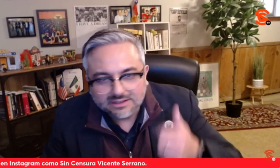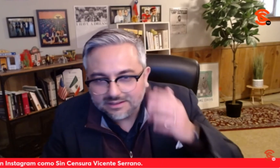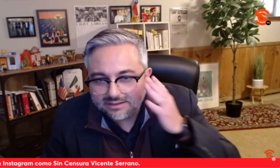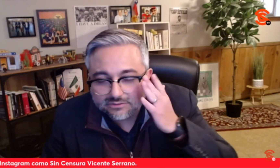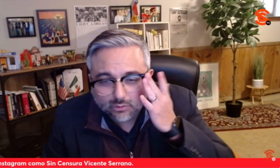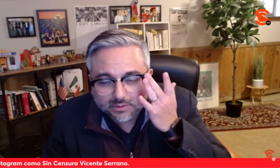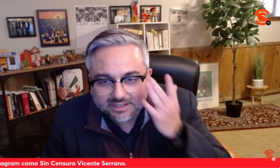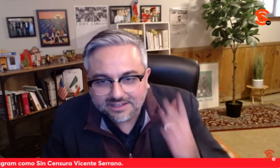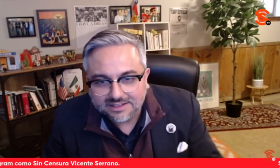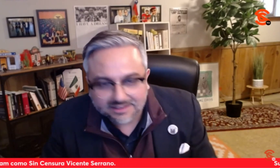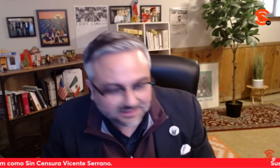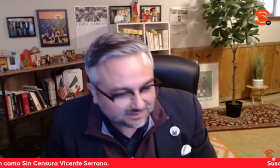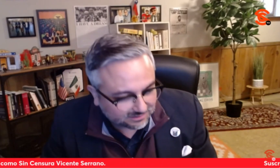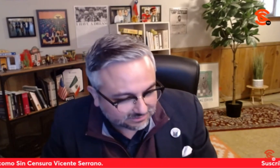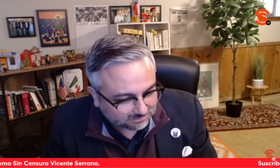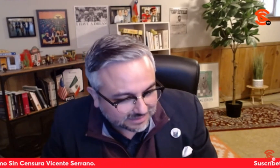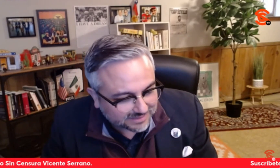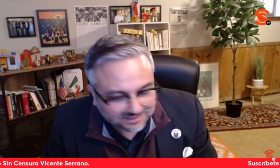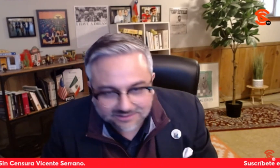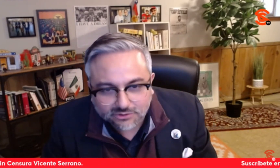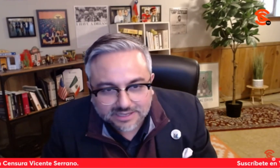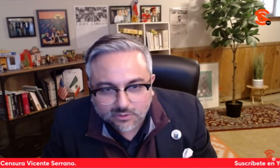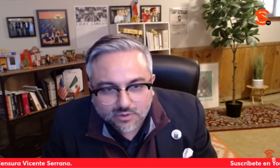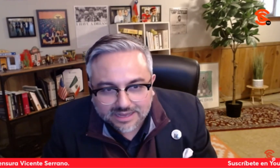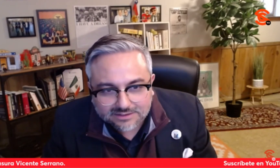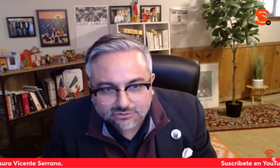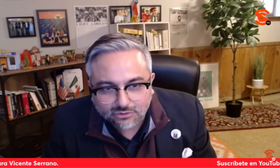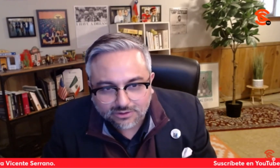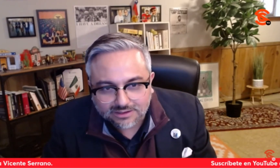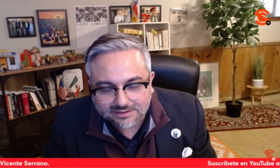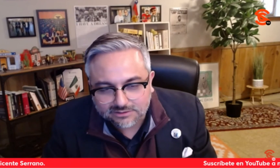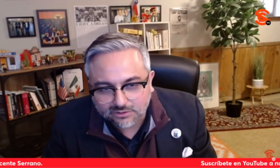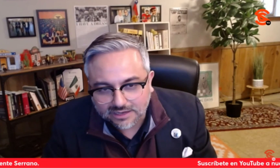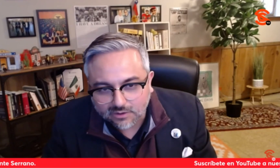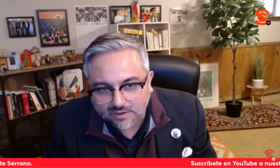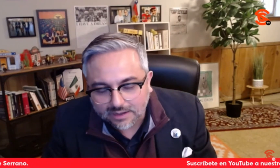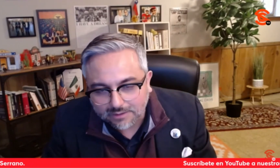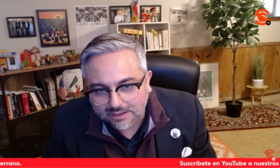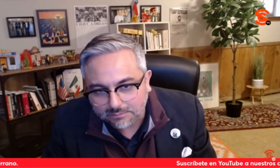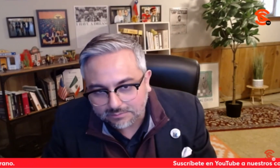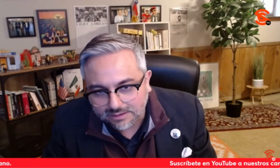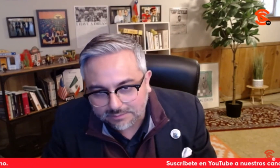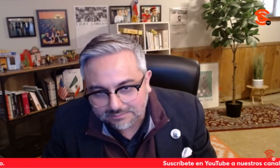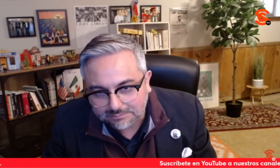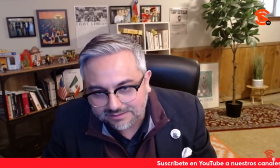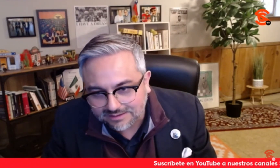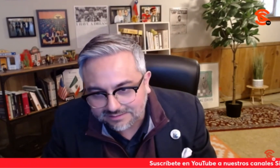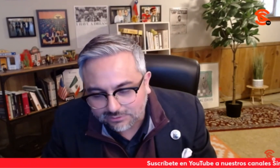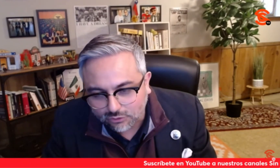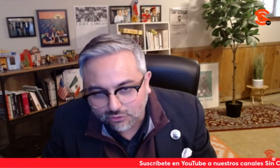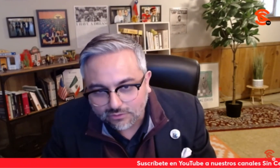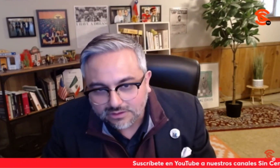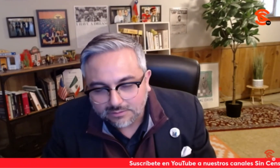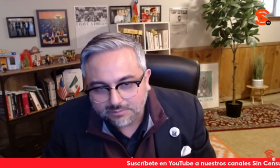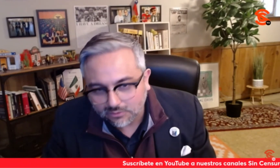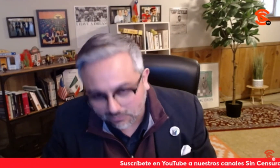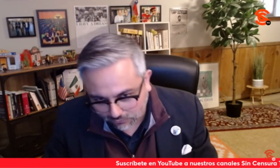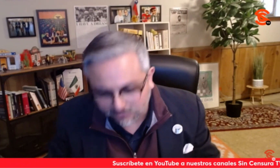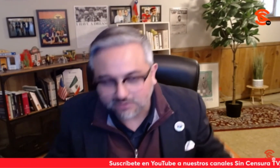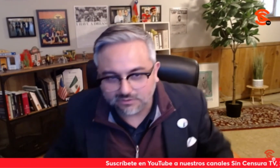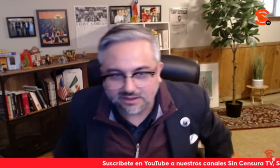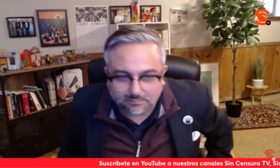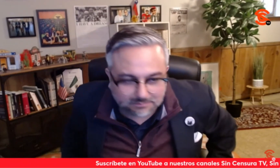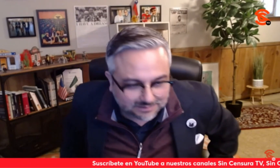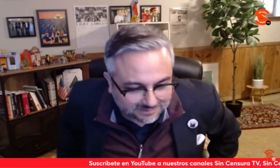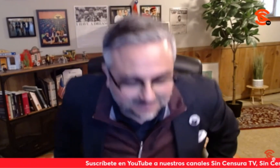Uno sobre una declaración que nunca hizo el director de la CONAGUA, Germán Martínez Santoyo, no